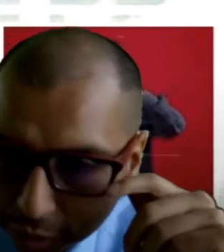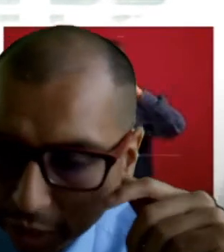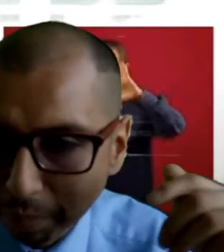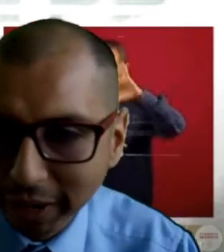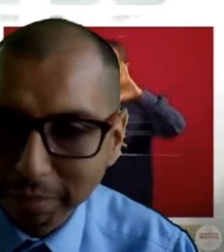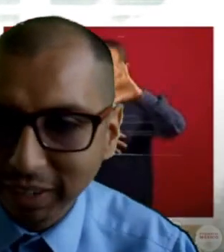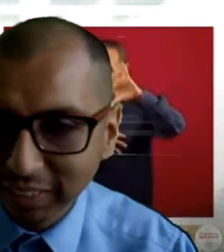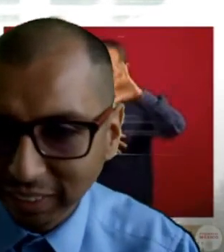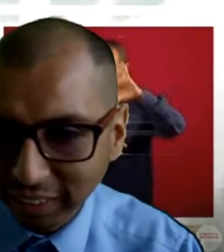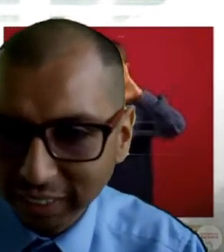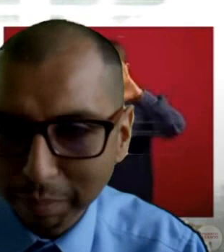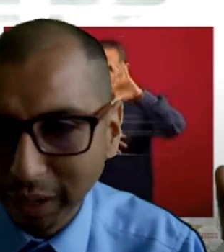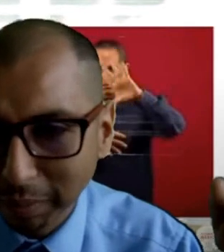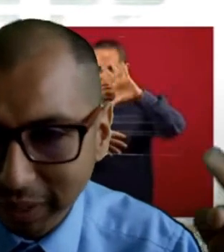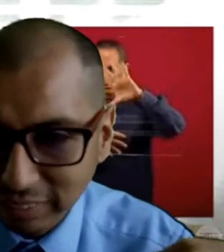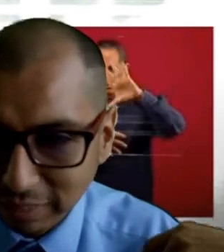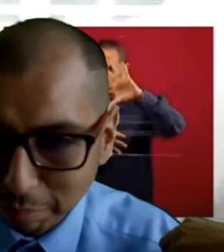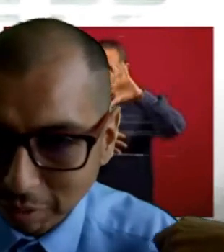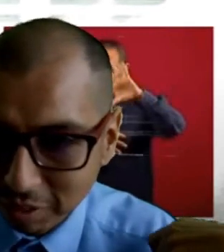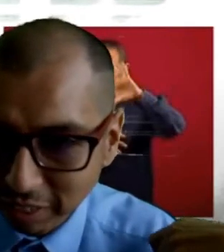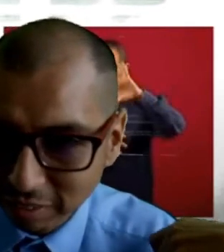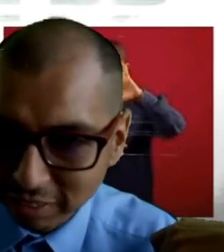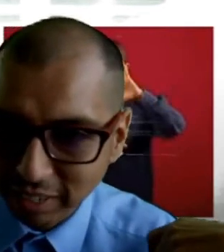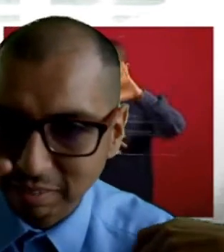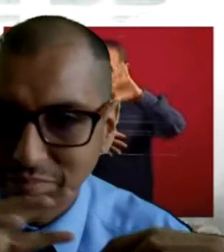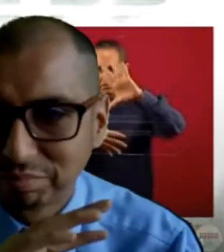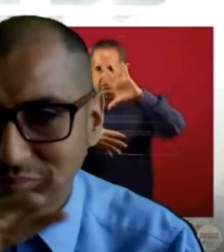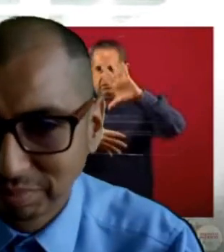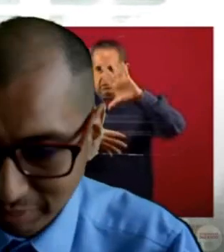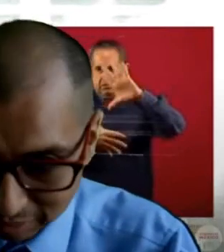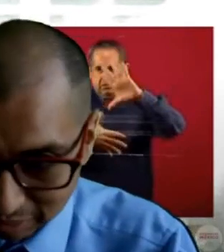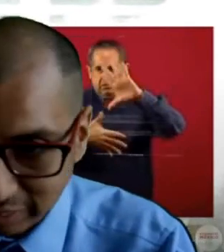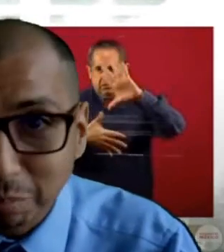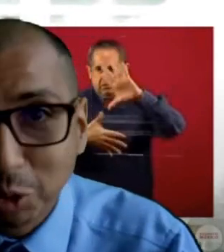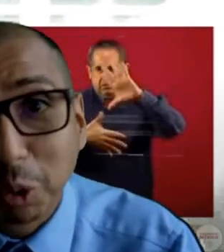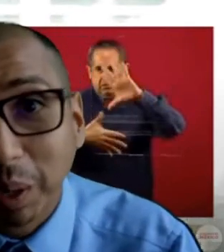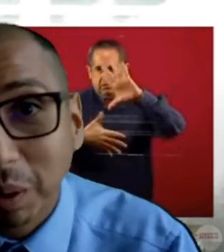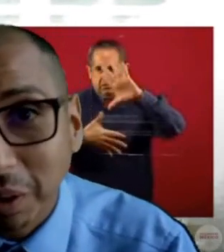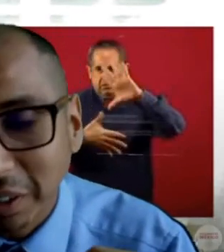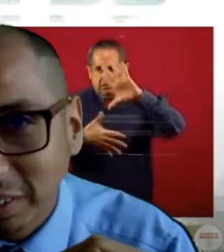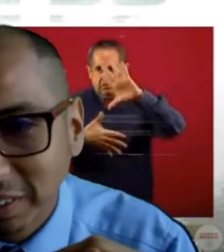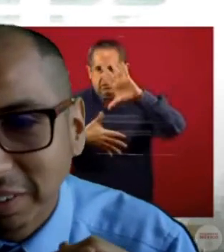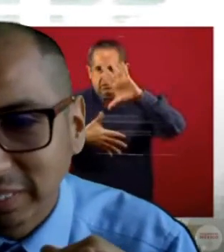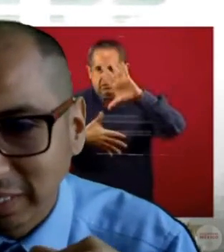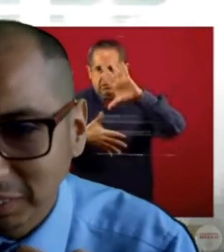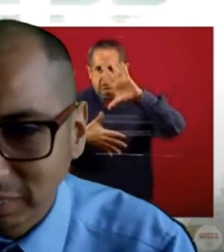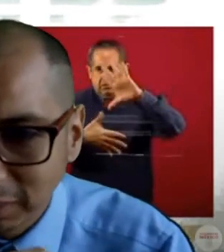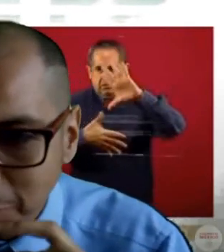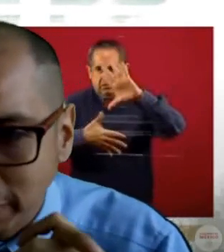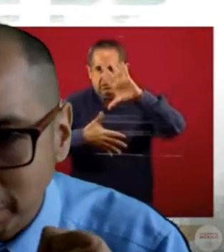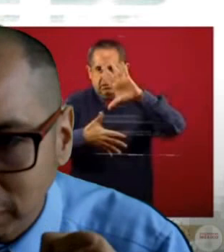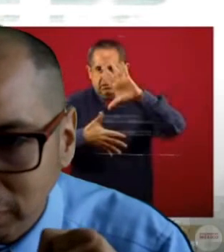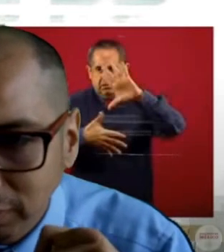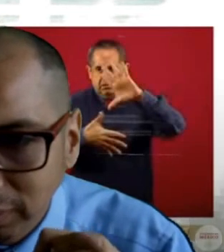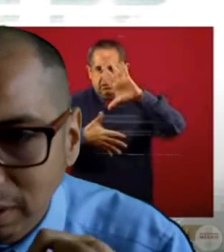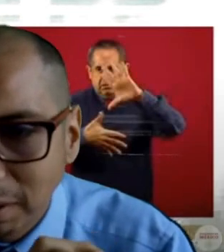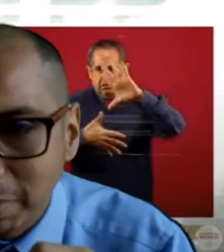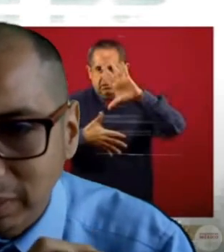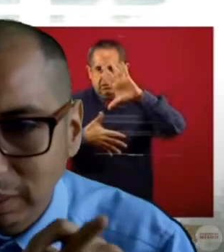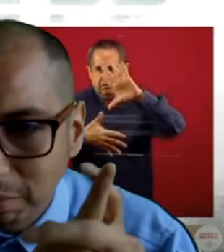después ya panamá ni se diga ya panamá ya está por los cielos está mucho peor que eeuu panamá